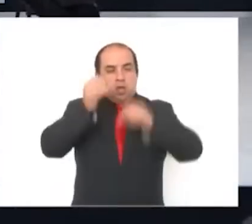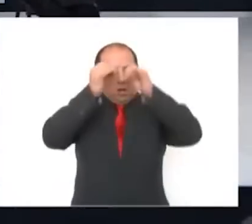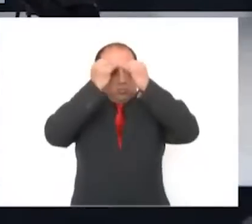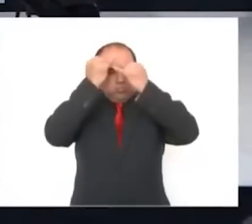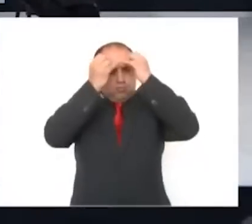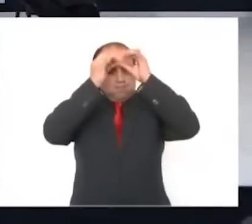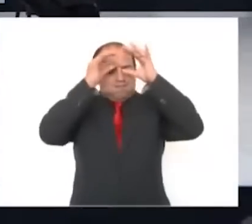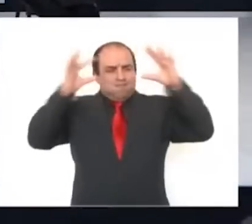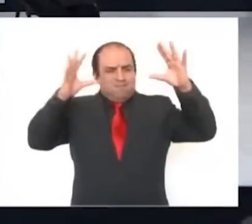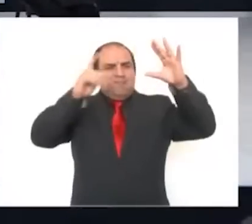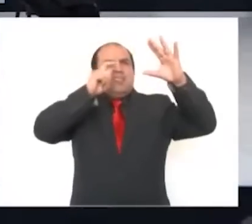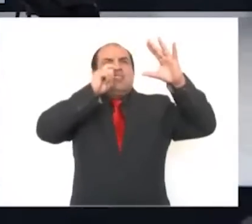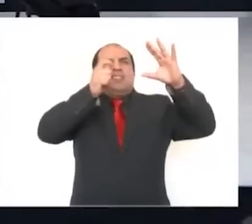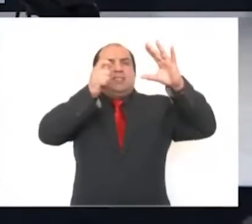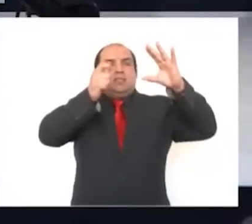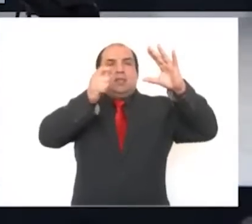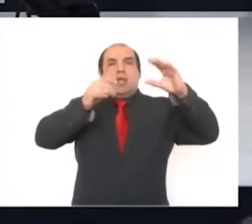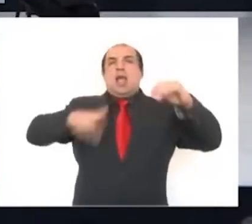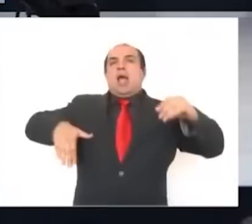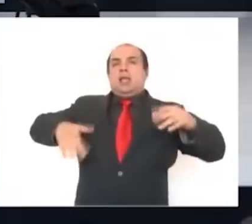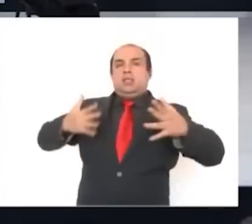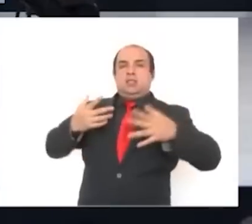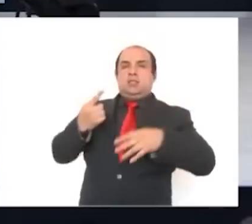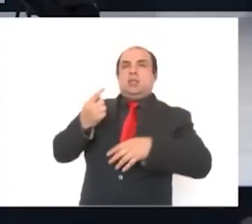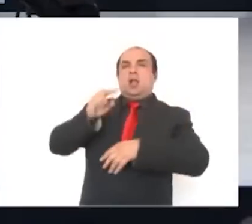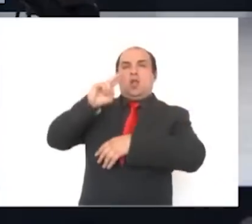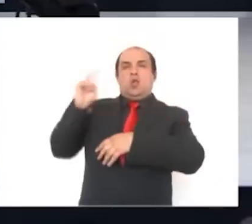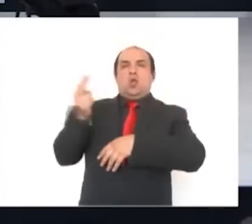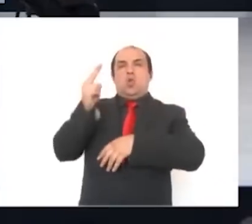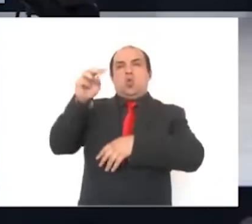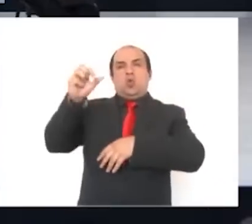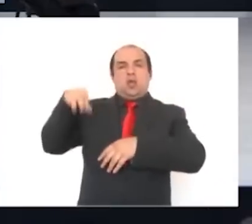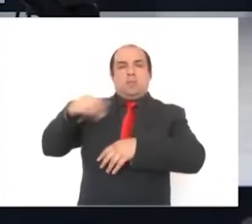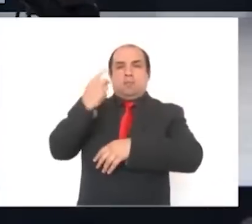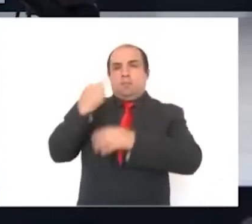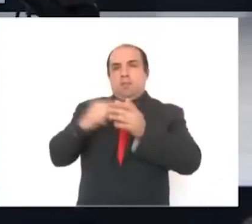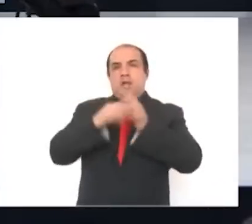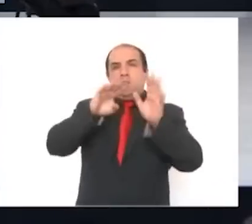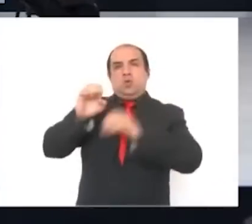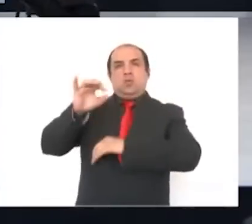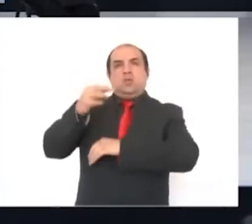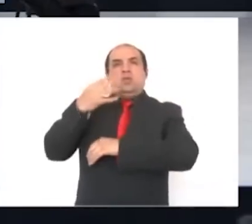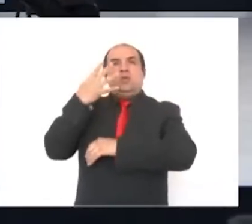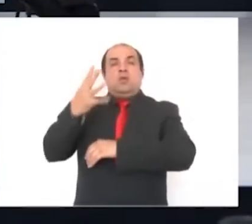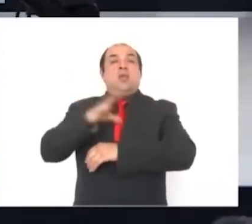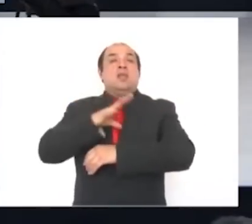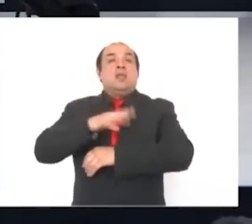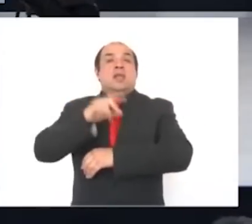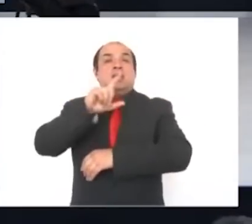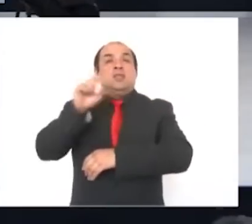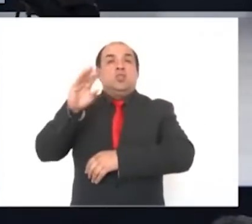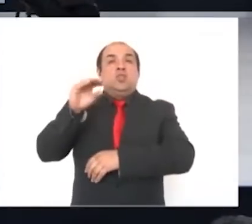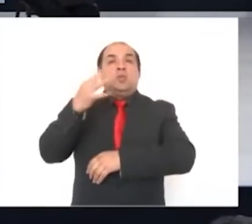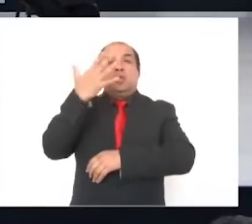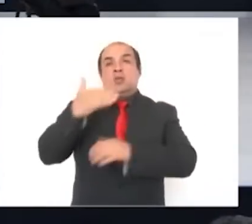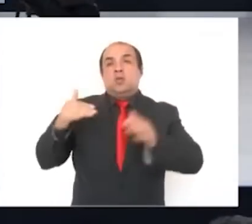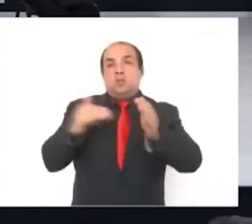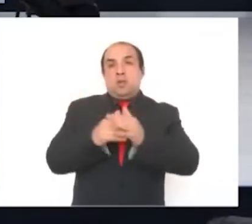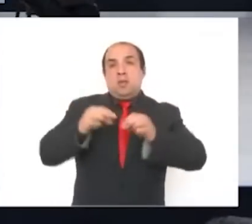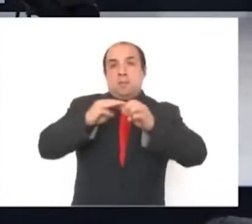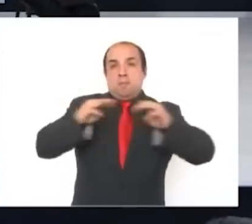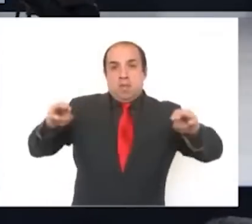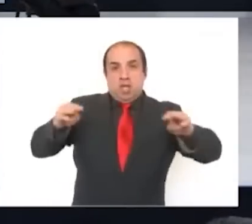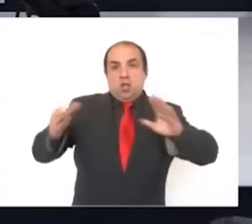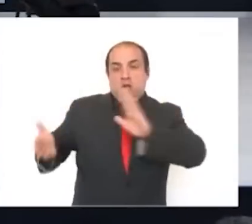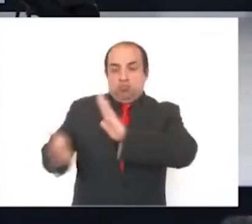referencia a que la UNAM en el 54, cuando se inaugura, tenía 195 mil metros cuadrados de